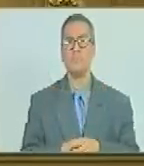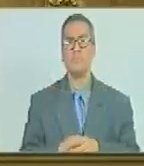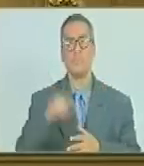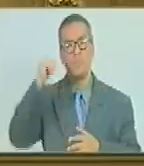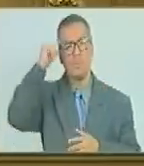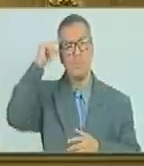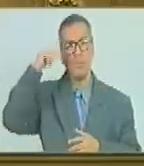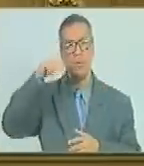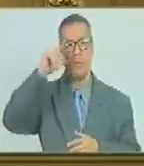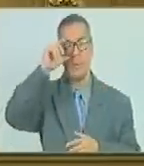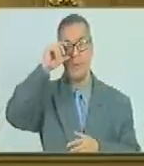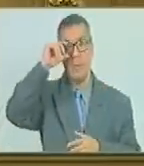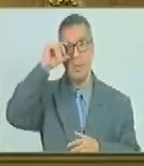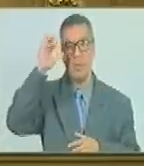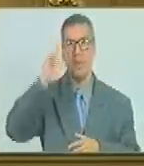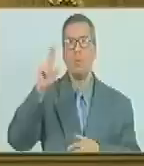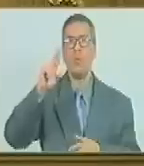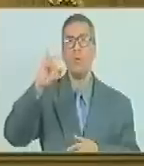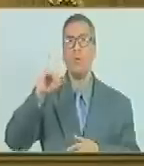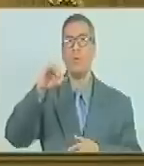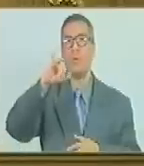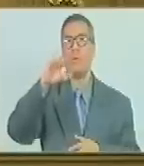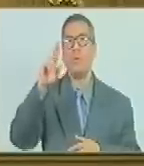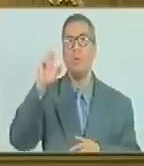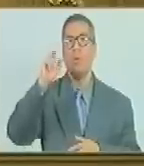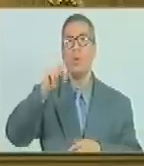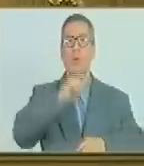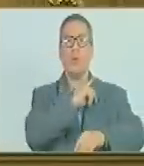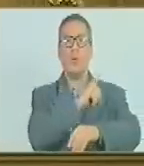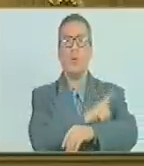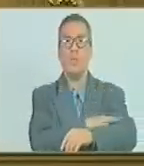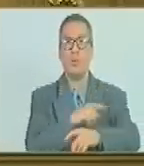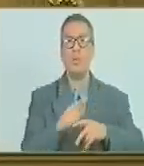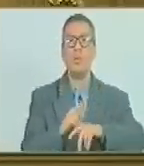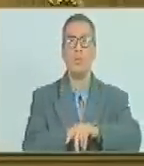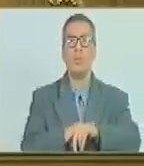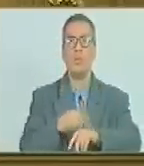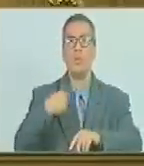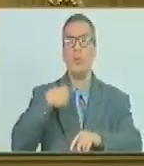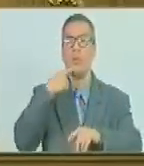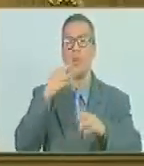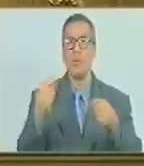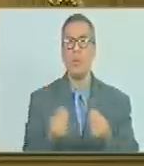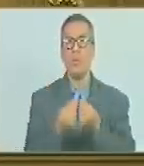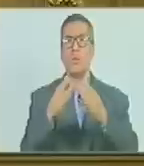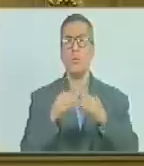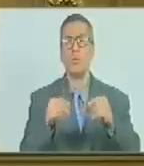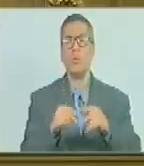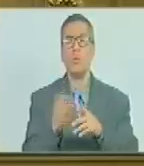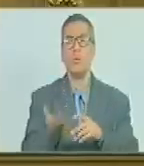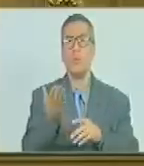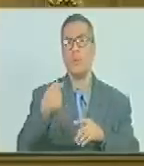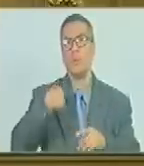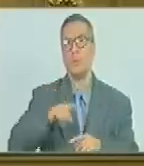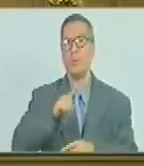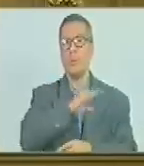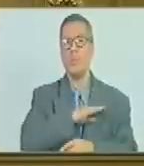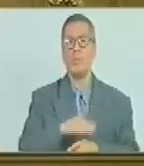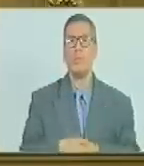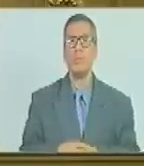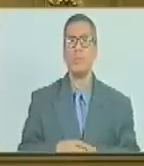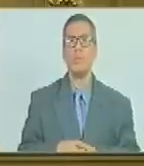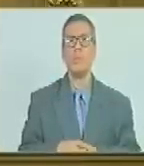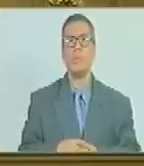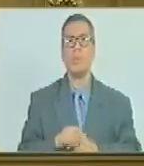Hoy, la República Islámica de Irán es una potencia media, pivote fundamental del mundo. No es casual que